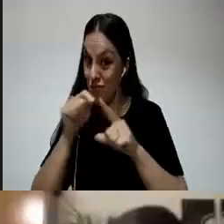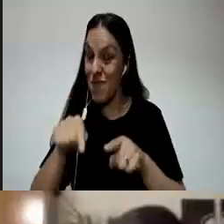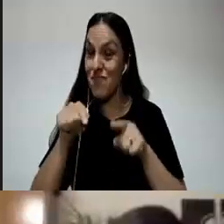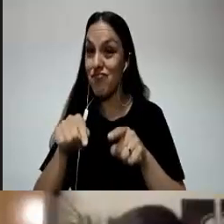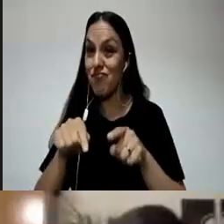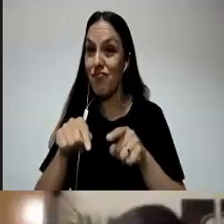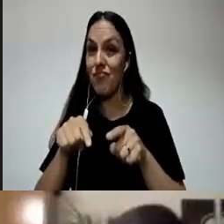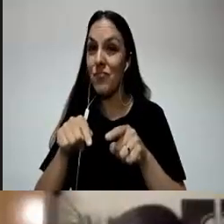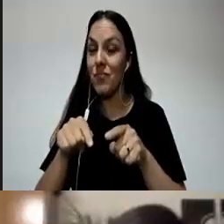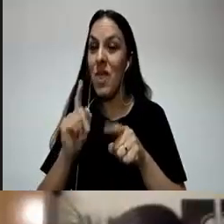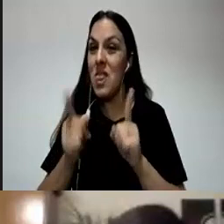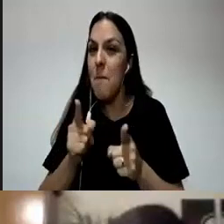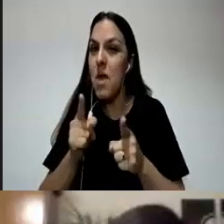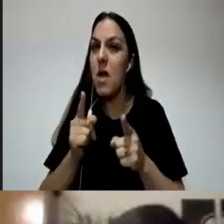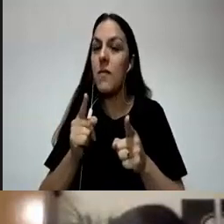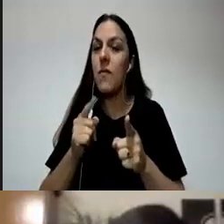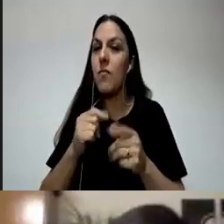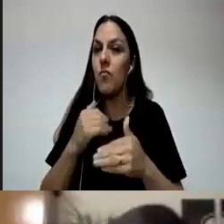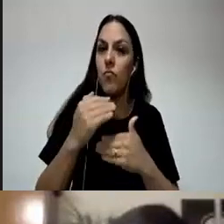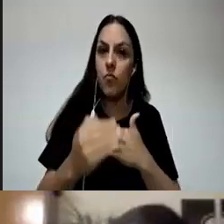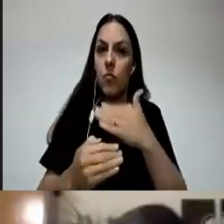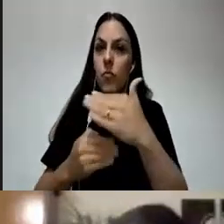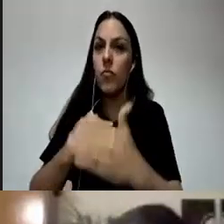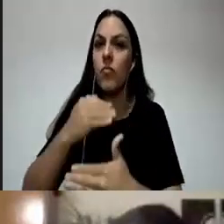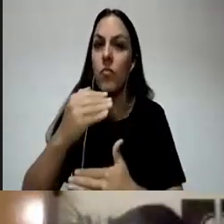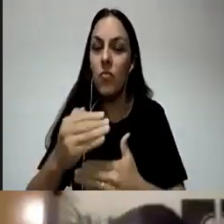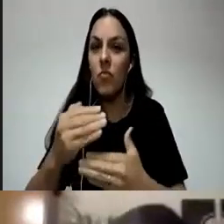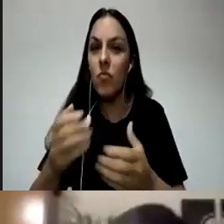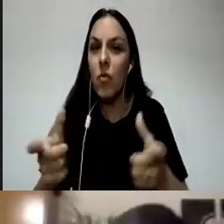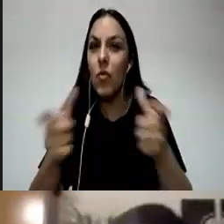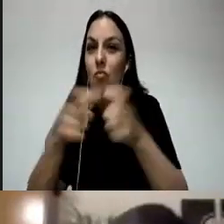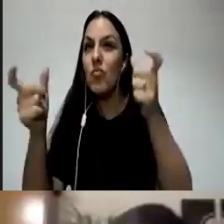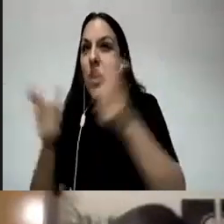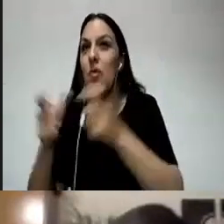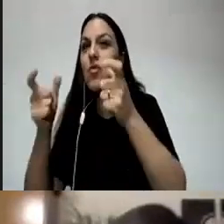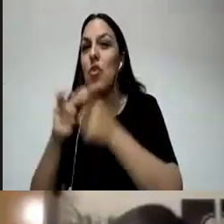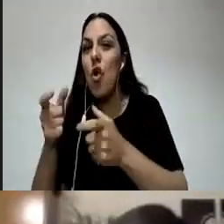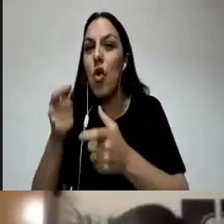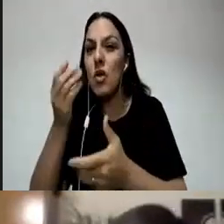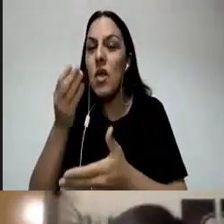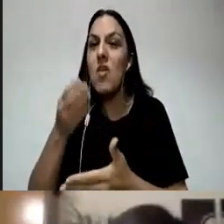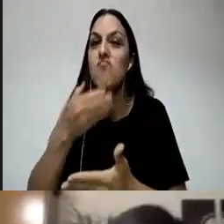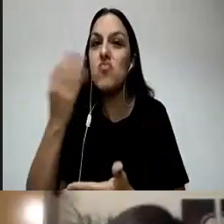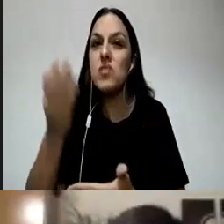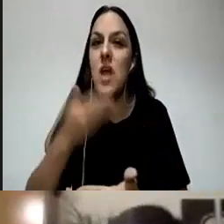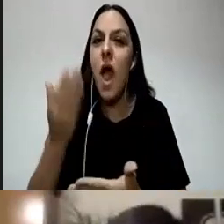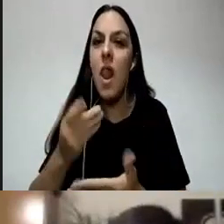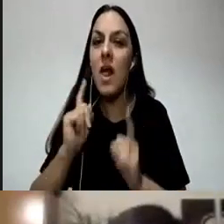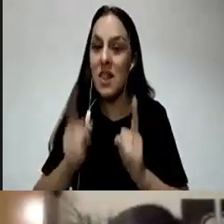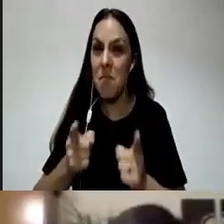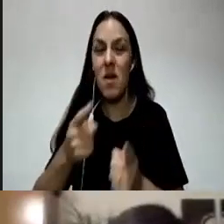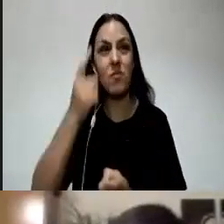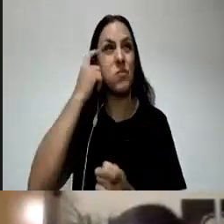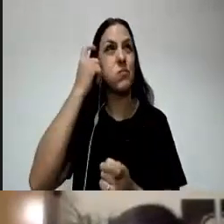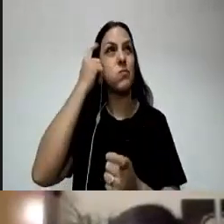llevando adelante este tipo de charlas, que aparte se nutren permanentemente con los propios